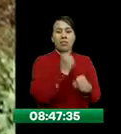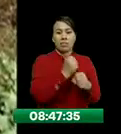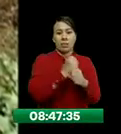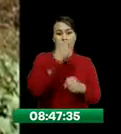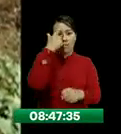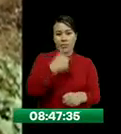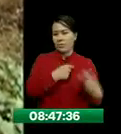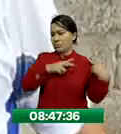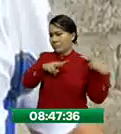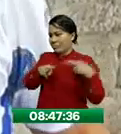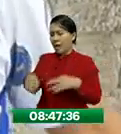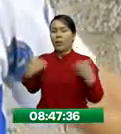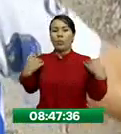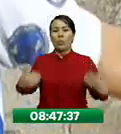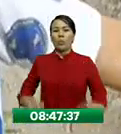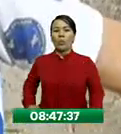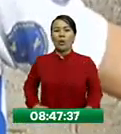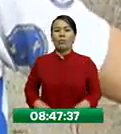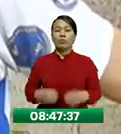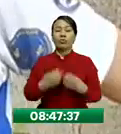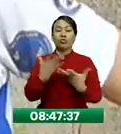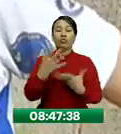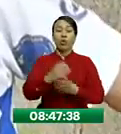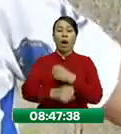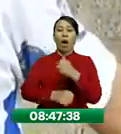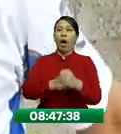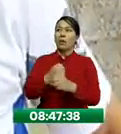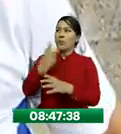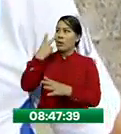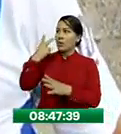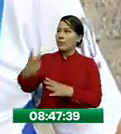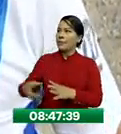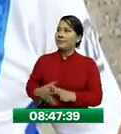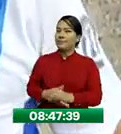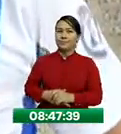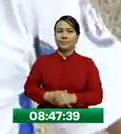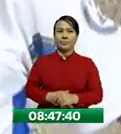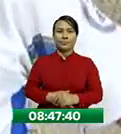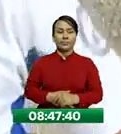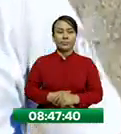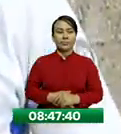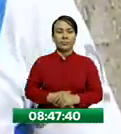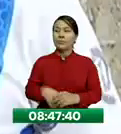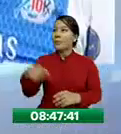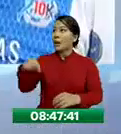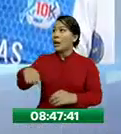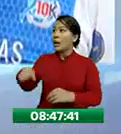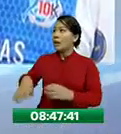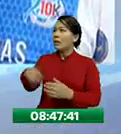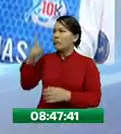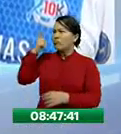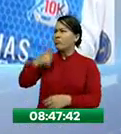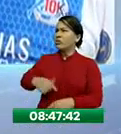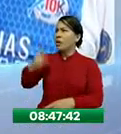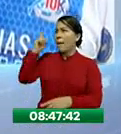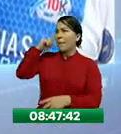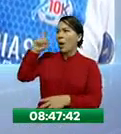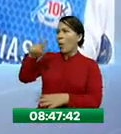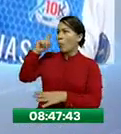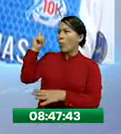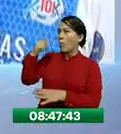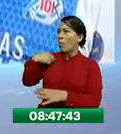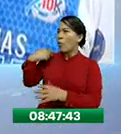primera vista... Los señores que están trabajando en escaleras, que se dan cuenta, se han subido por aquí, vean, ahí está un borracho. Y al ver a